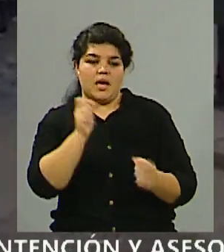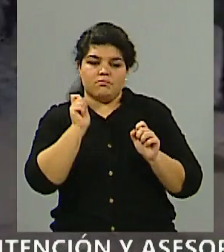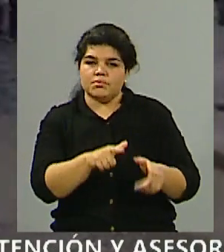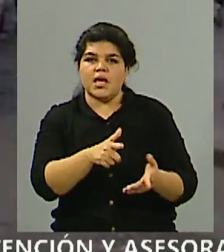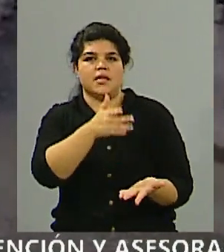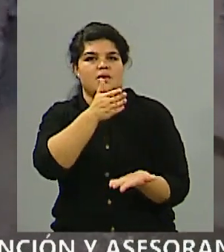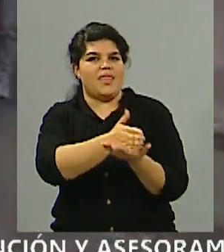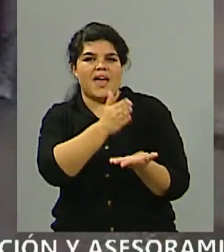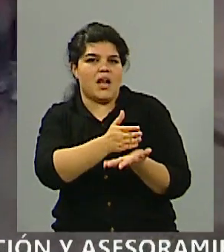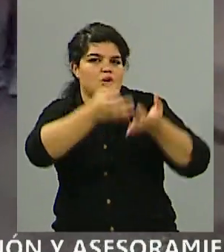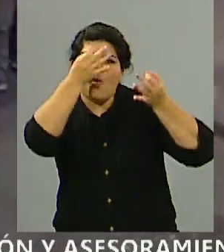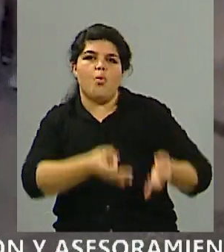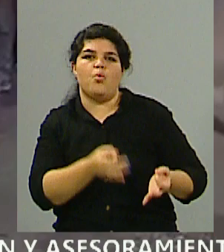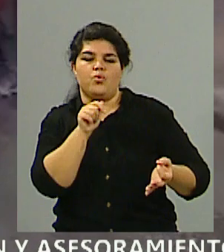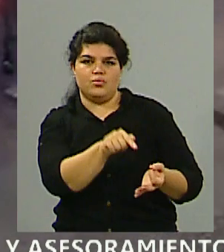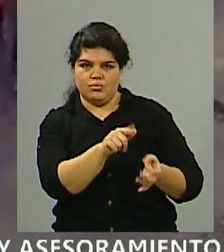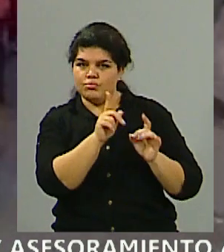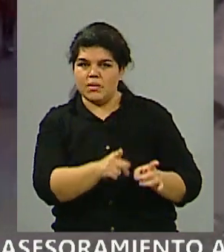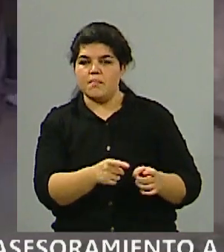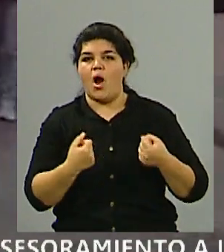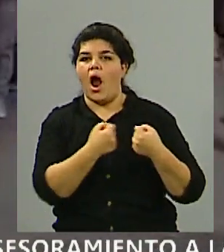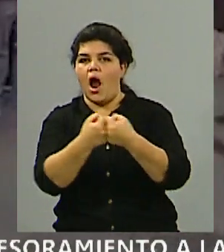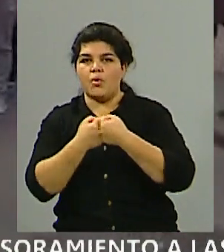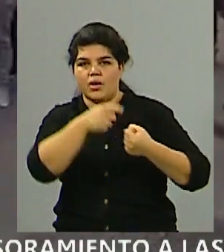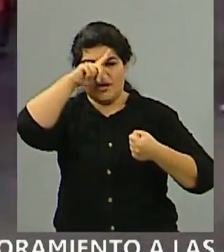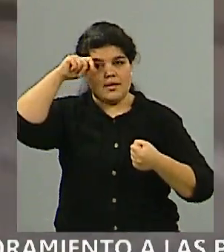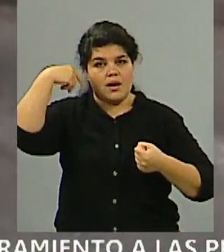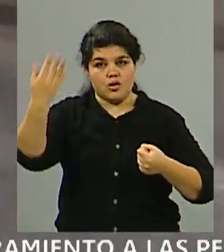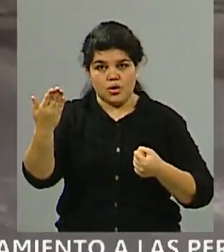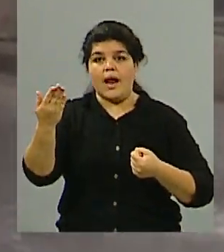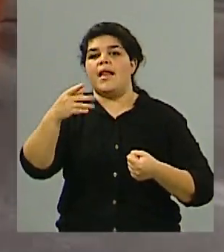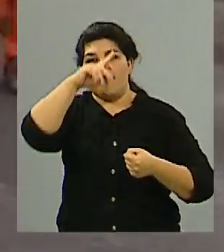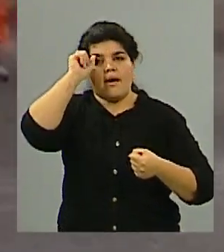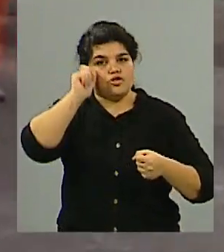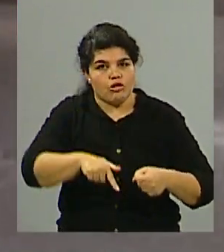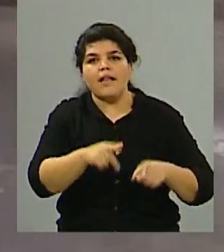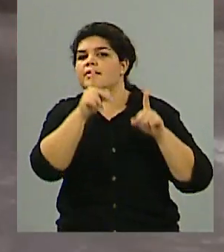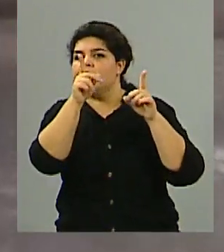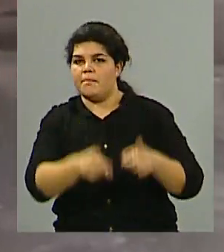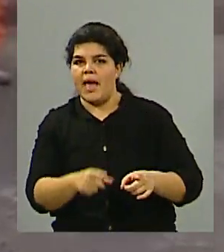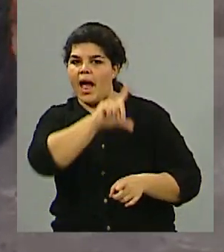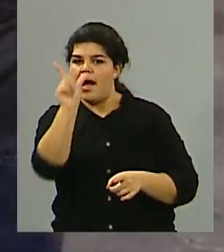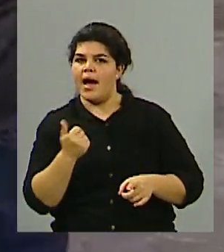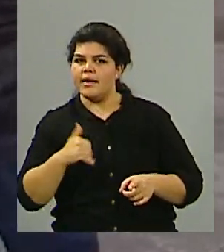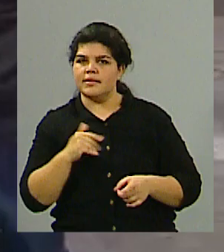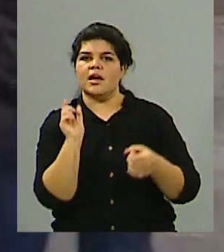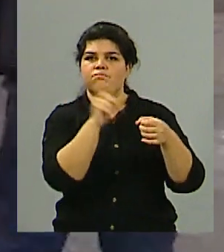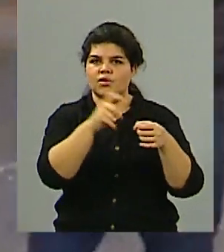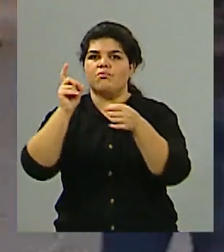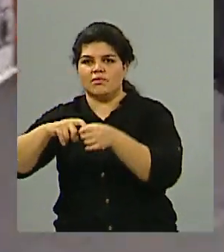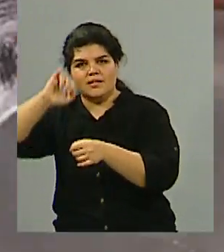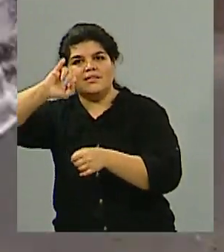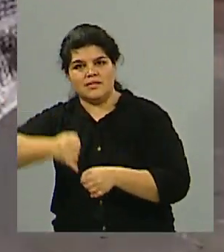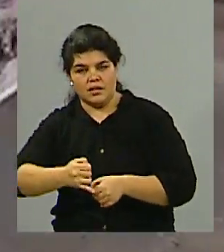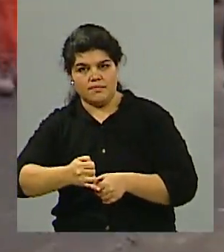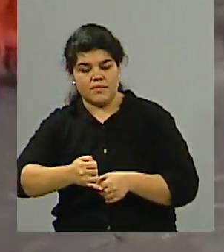y convenciones o compromisos internacionales que asume el Estado argentino. Las audiencias públicas, hay otras denominaciones,